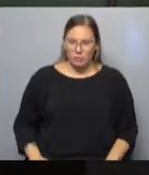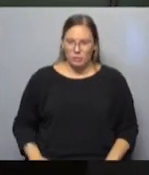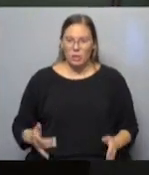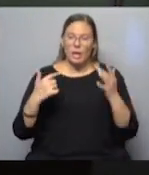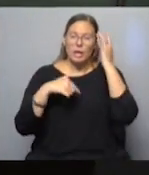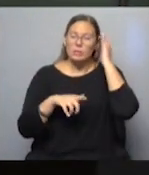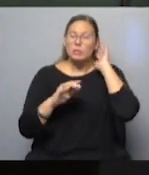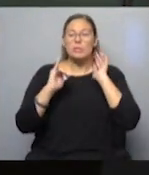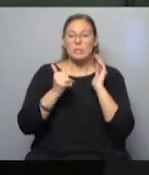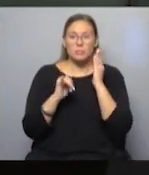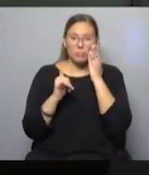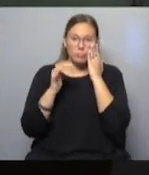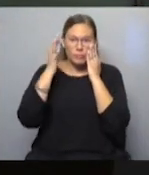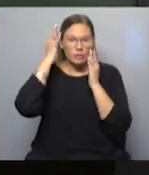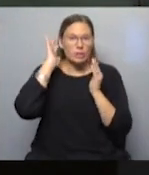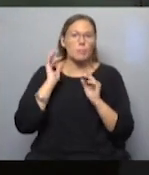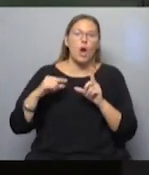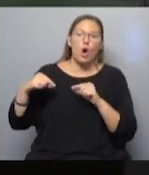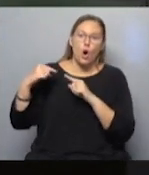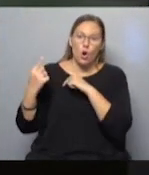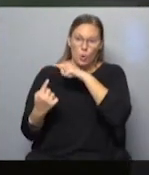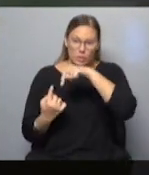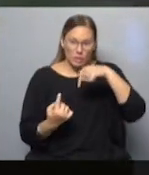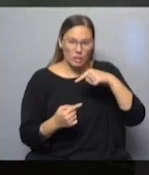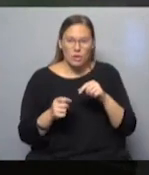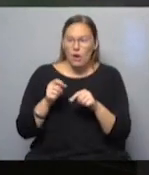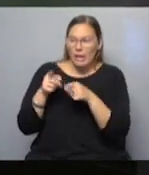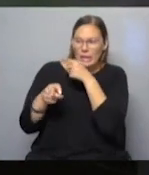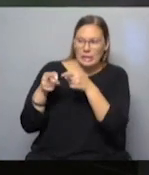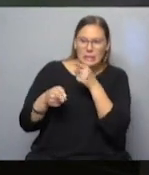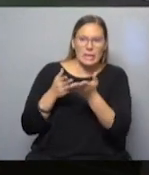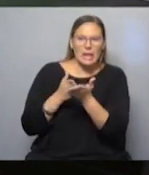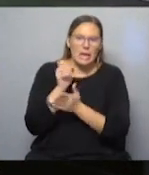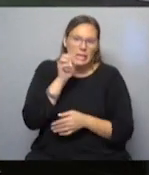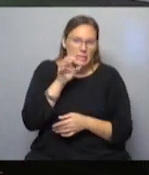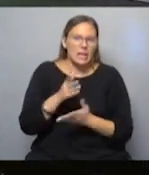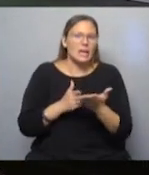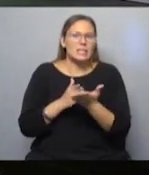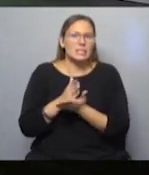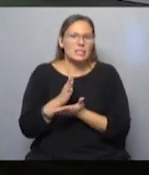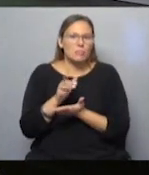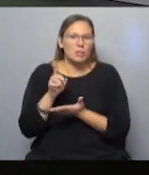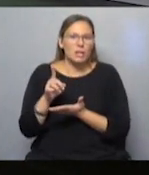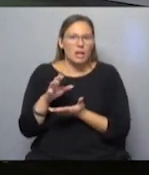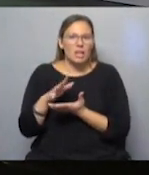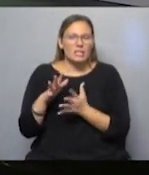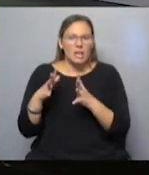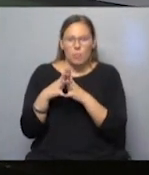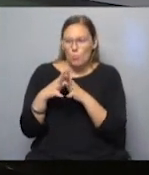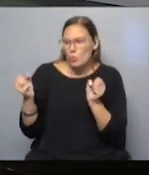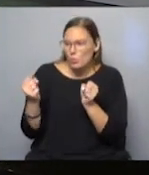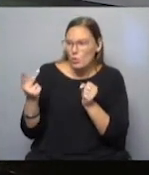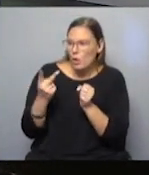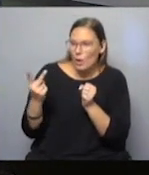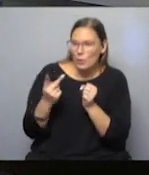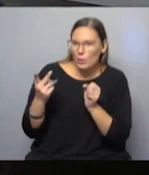así que bueno y aparte los comentarios y las críticas siempre hablan de cómo es a este curso patria de las dos esa